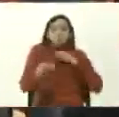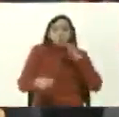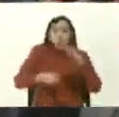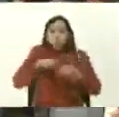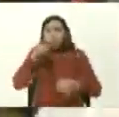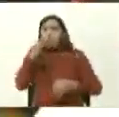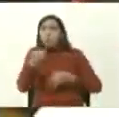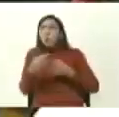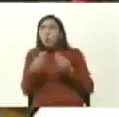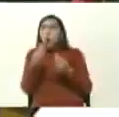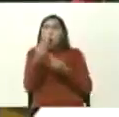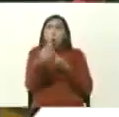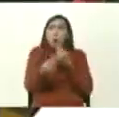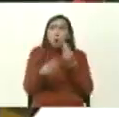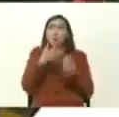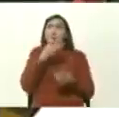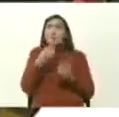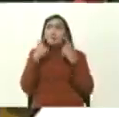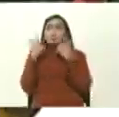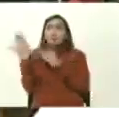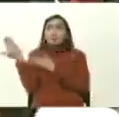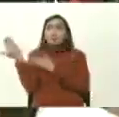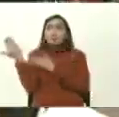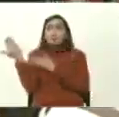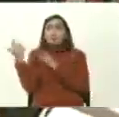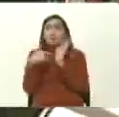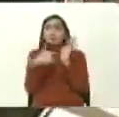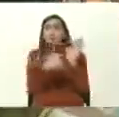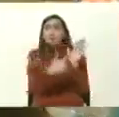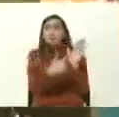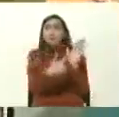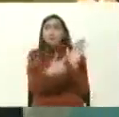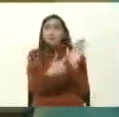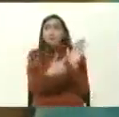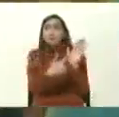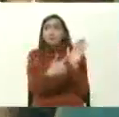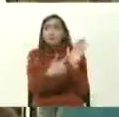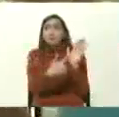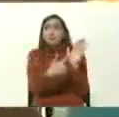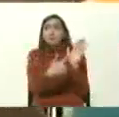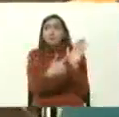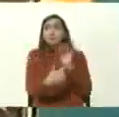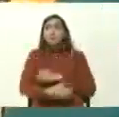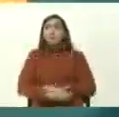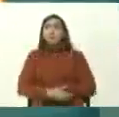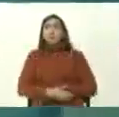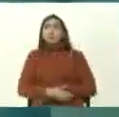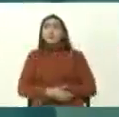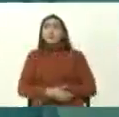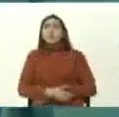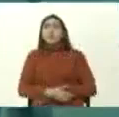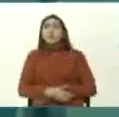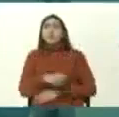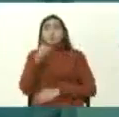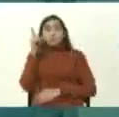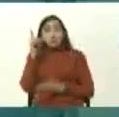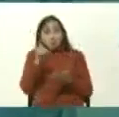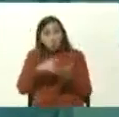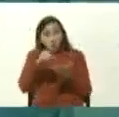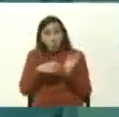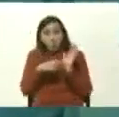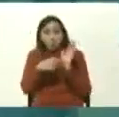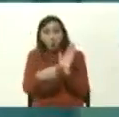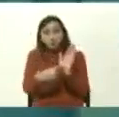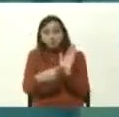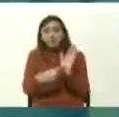cómo fácilmente, pues, tan sencillo como llegar al punto, mostrar el QR,